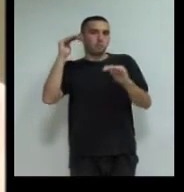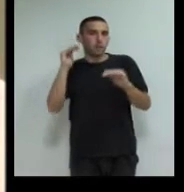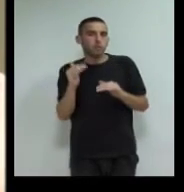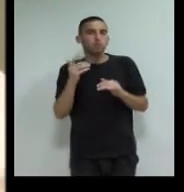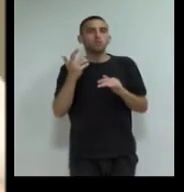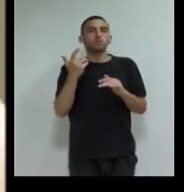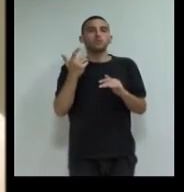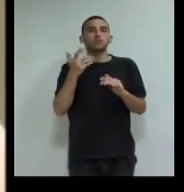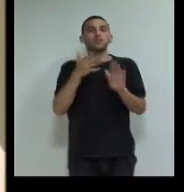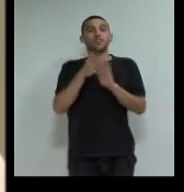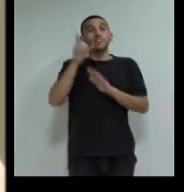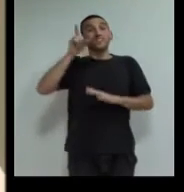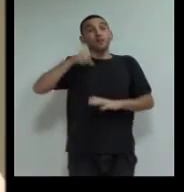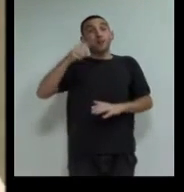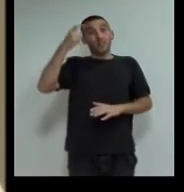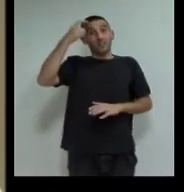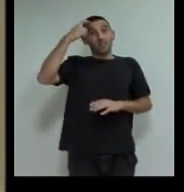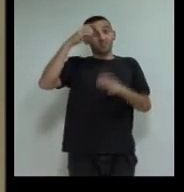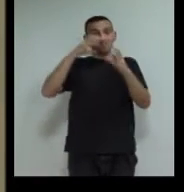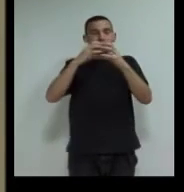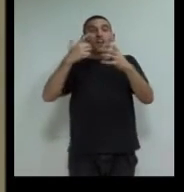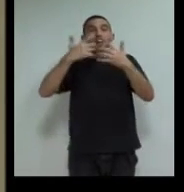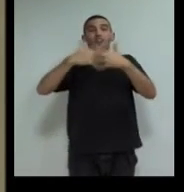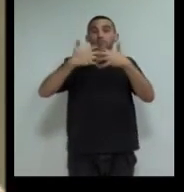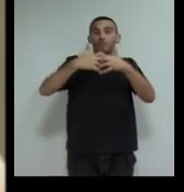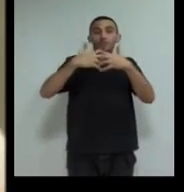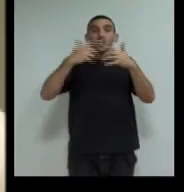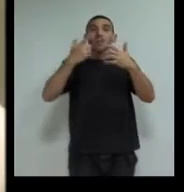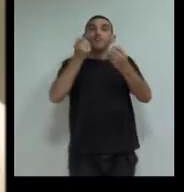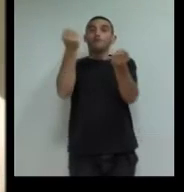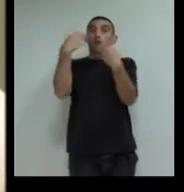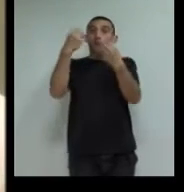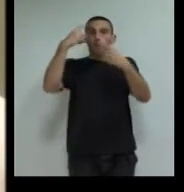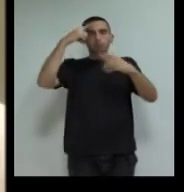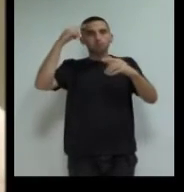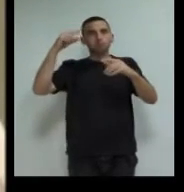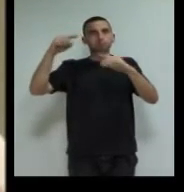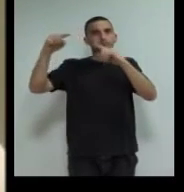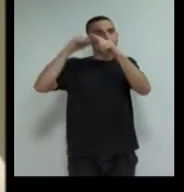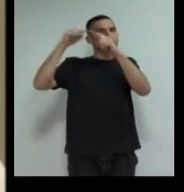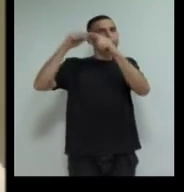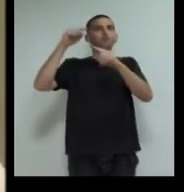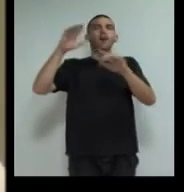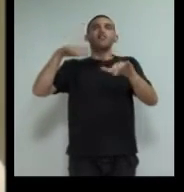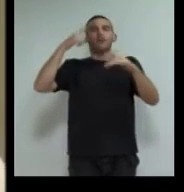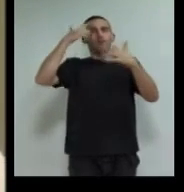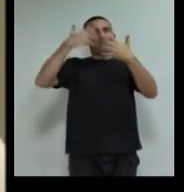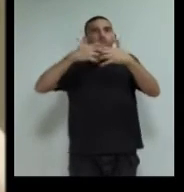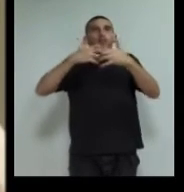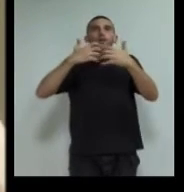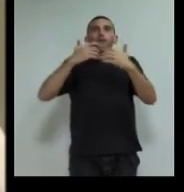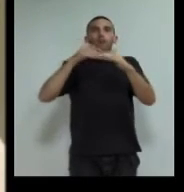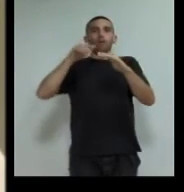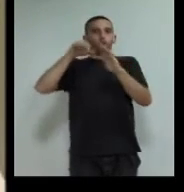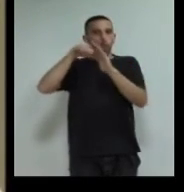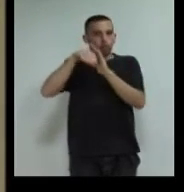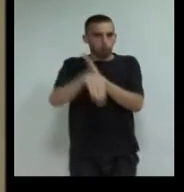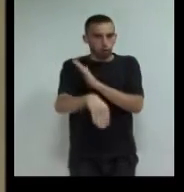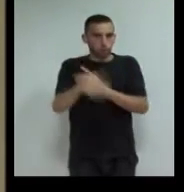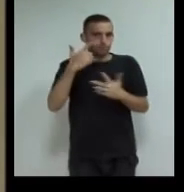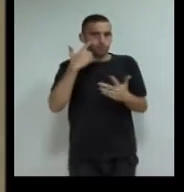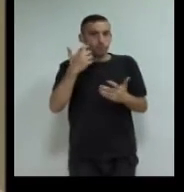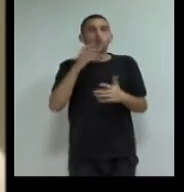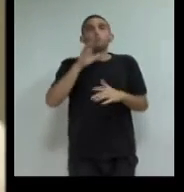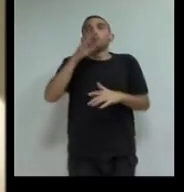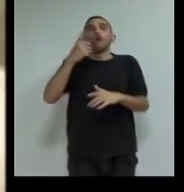procesa toda la información que se recibe, por falta, a veces por falta de neuronas, o a veces por falta de